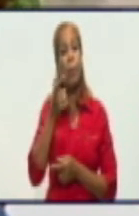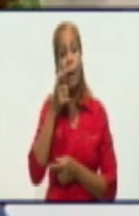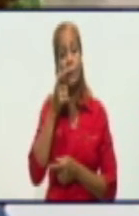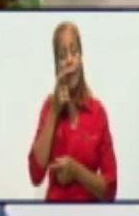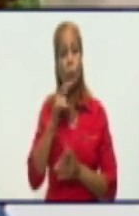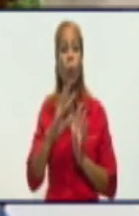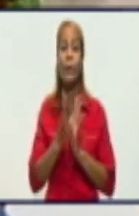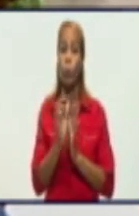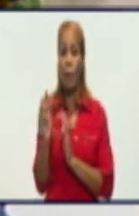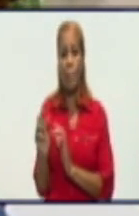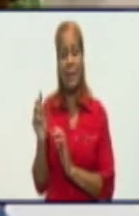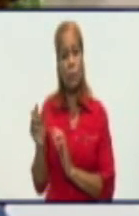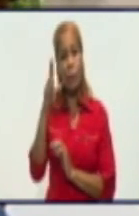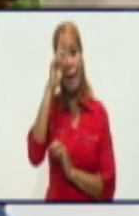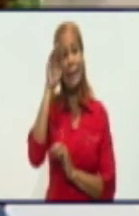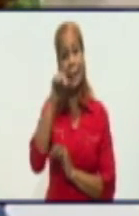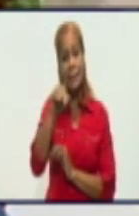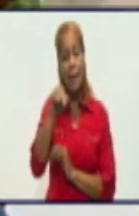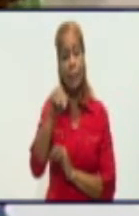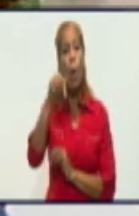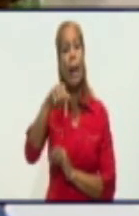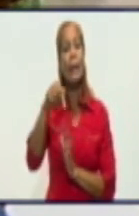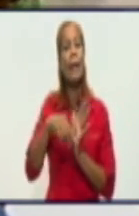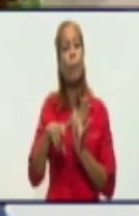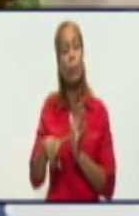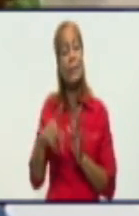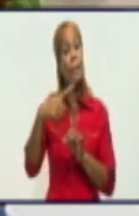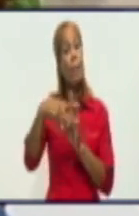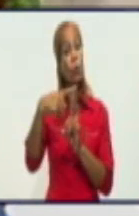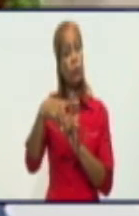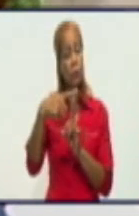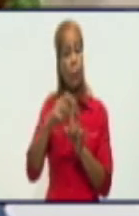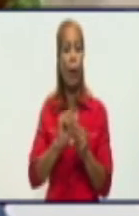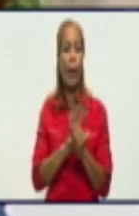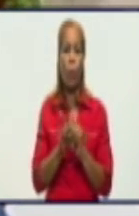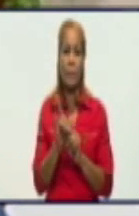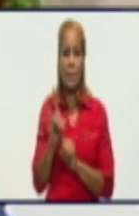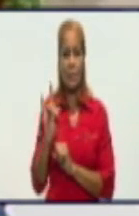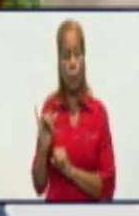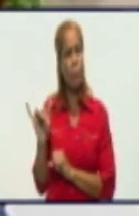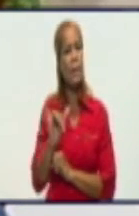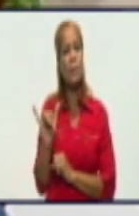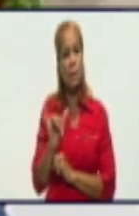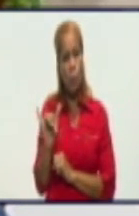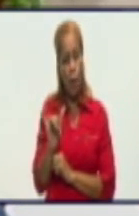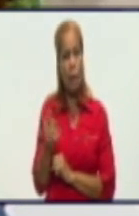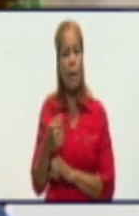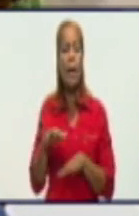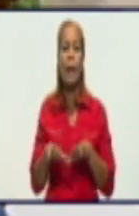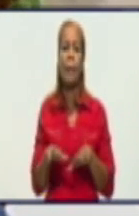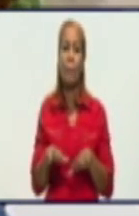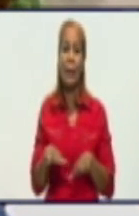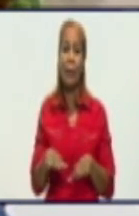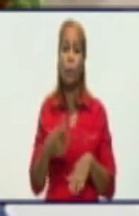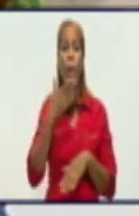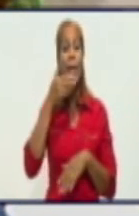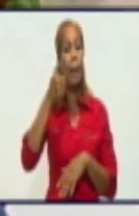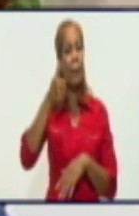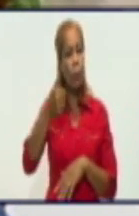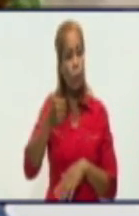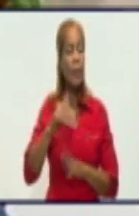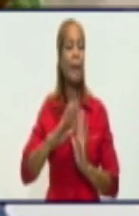mantienen ingresados en nuestro territorio positivos a la COVID-19, y también por supuesto esperando la mejoría de